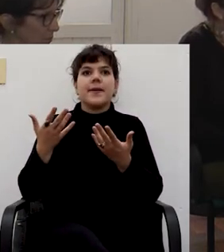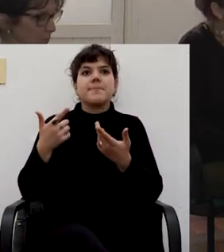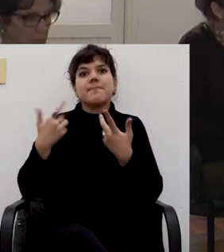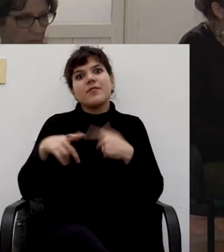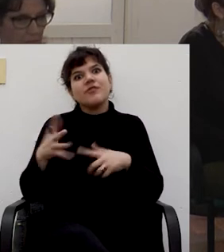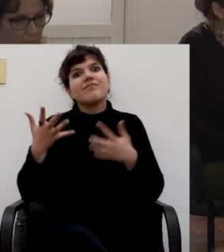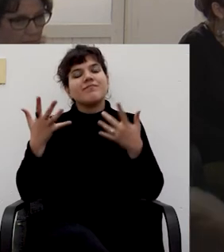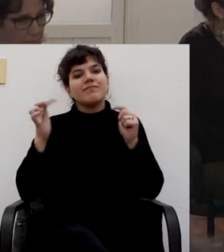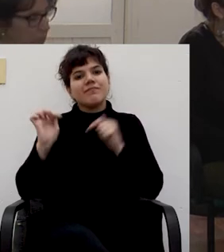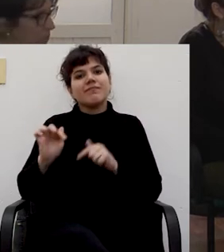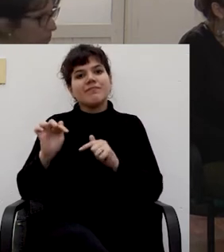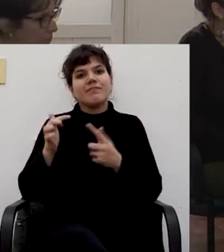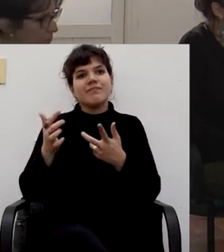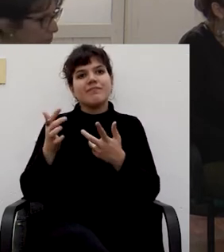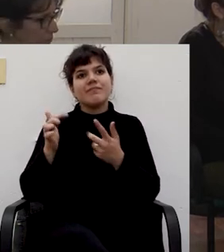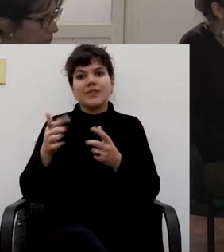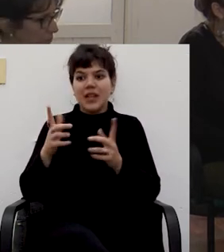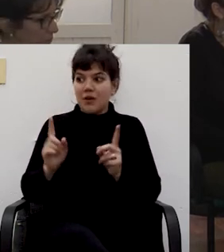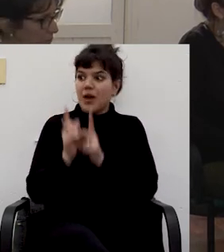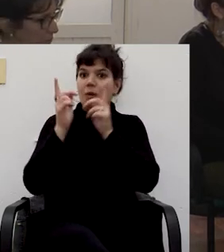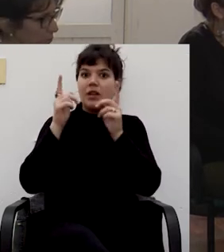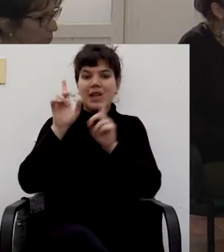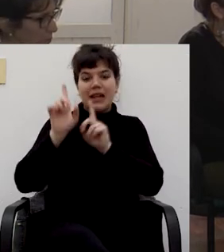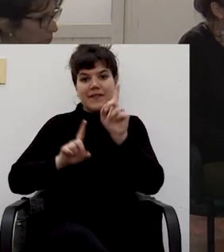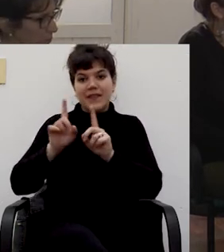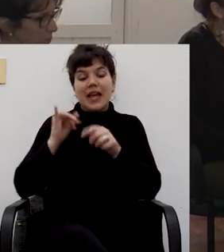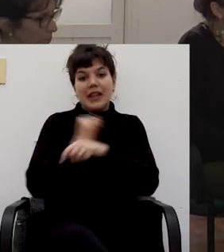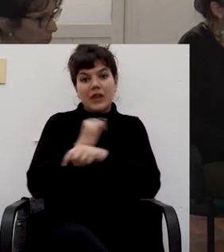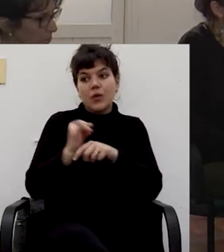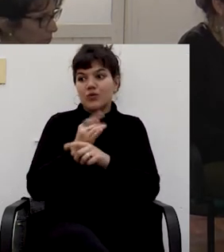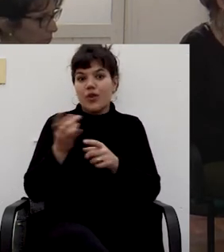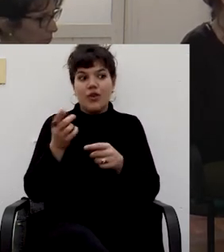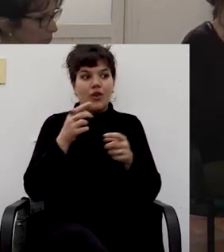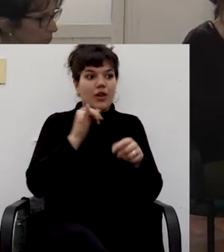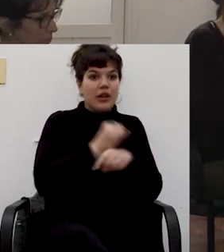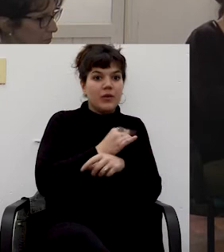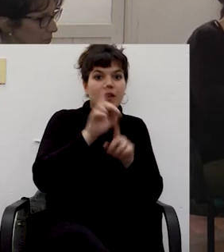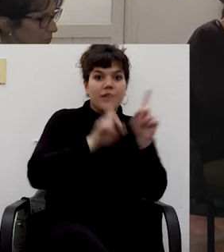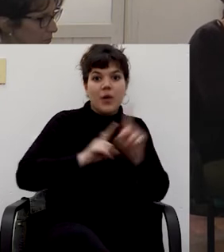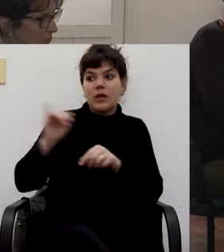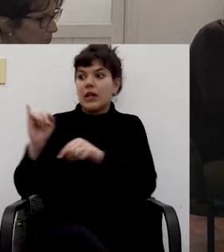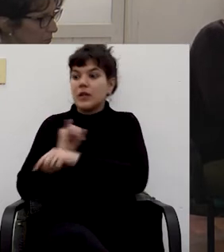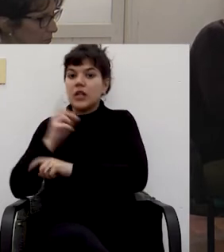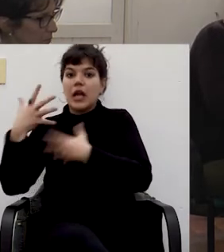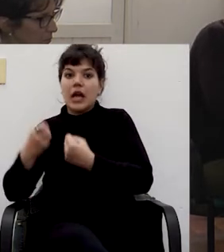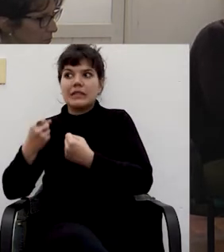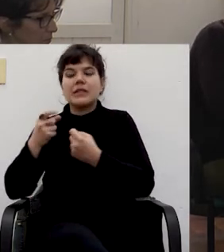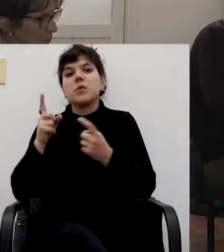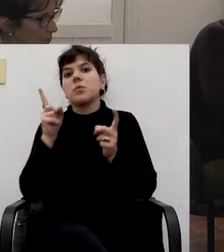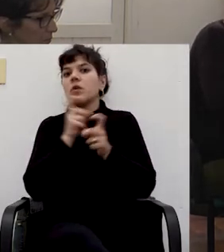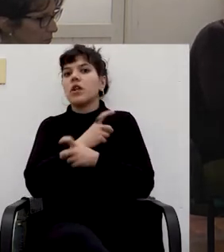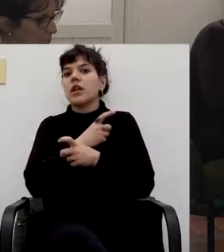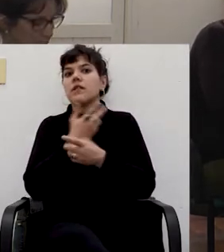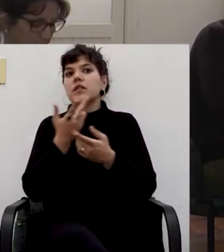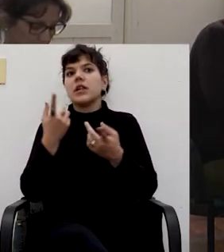Entonces, claro, este encuentro de dos instituciones es como bien potente y bien complejo. Entonces,